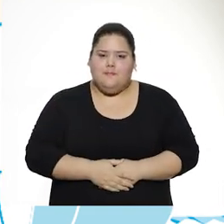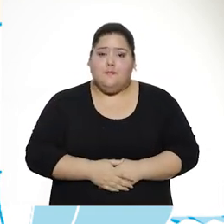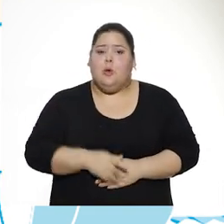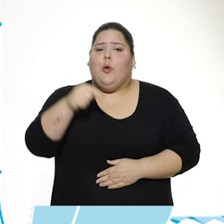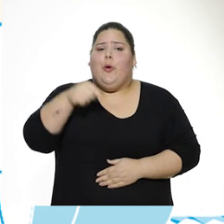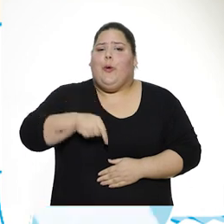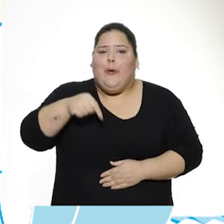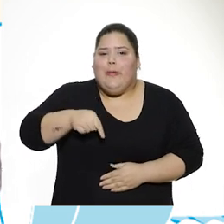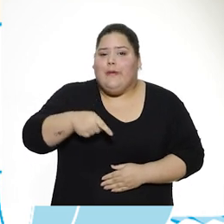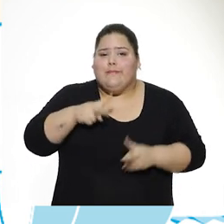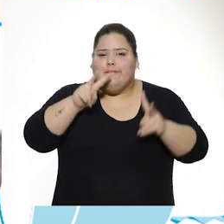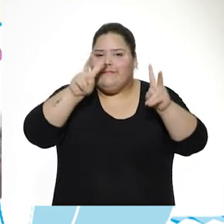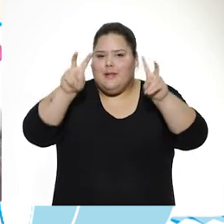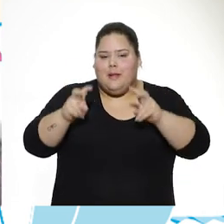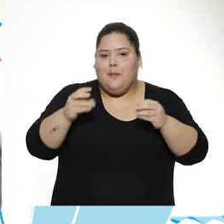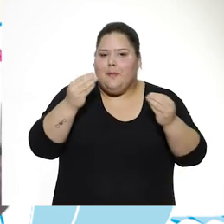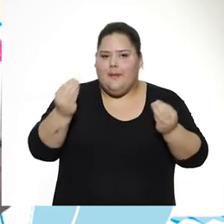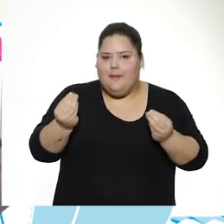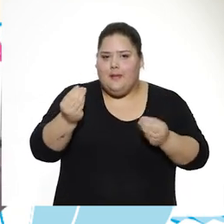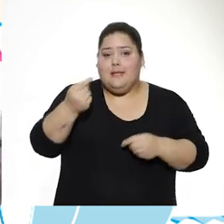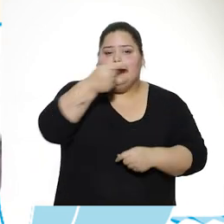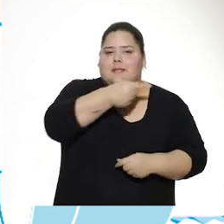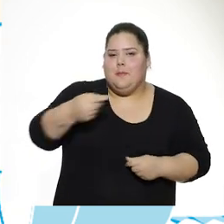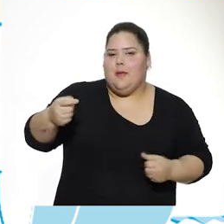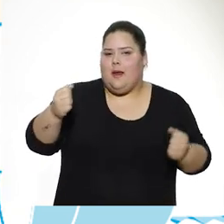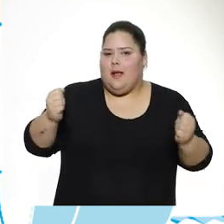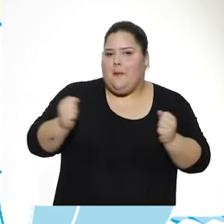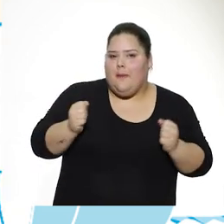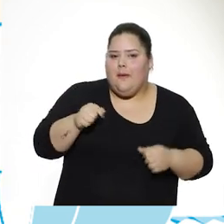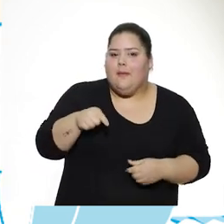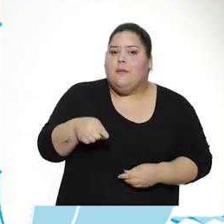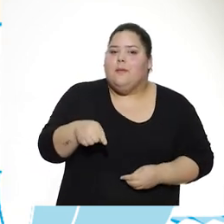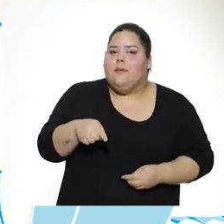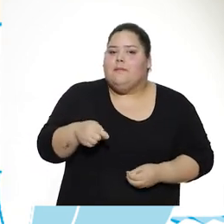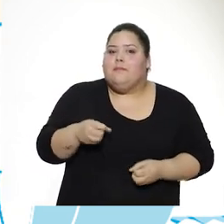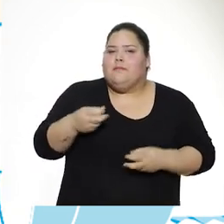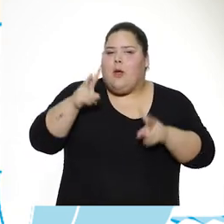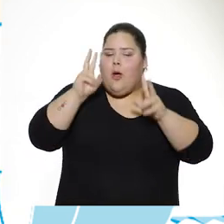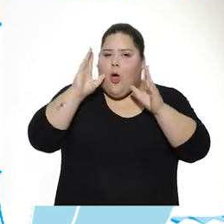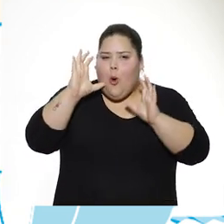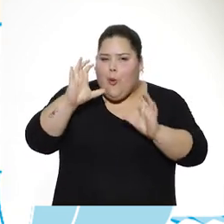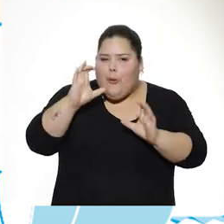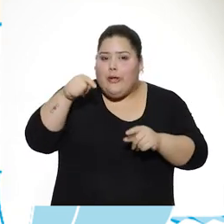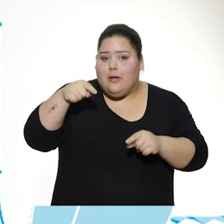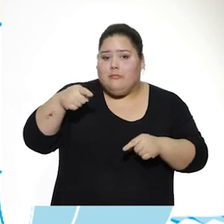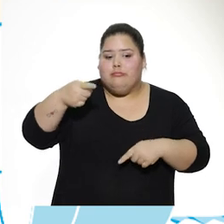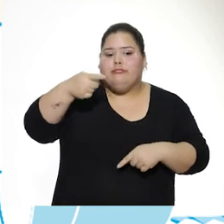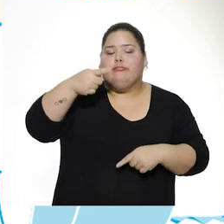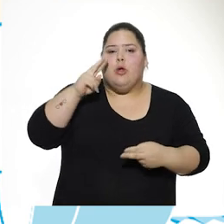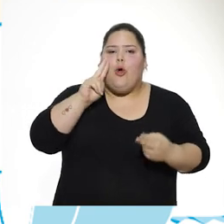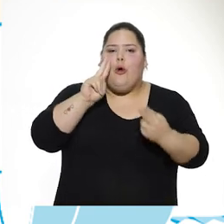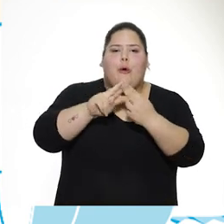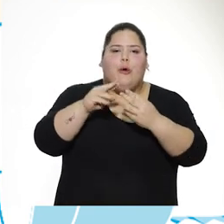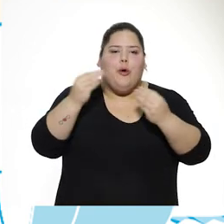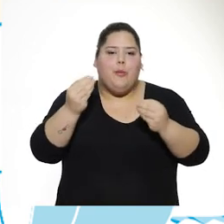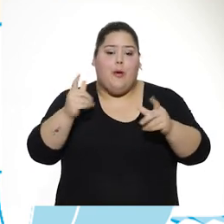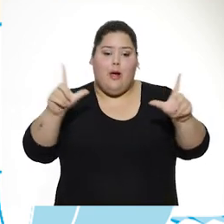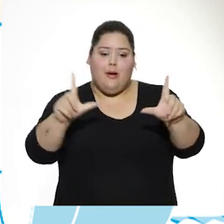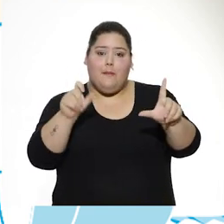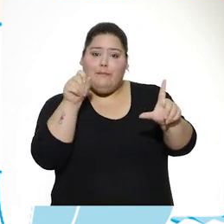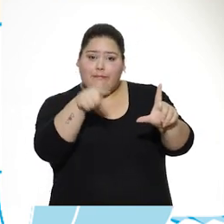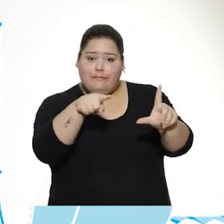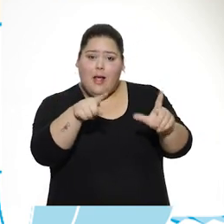entrerrianos. El día de hoy vamos a desarrollar el tema Semana de Mayo. Y recuerden que seguimos encontrándonos